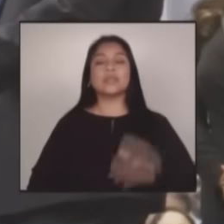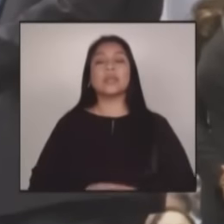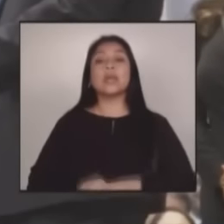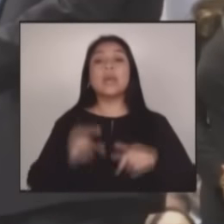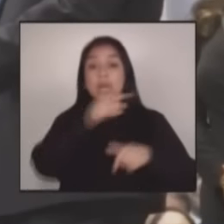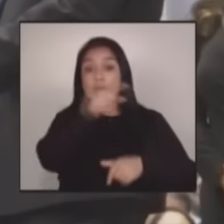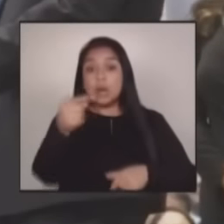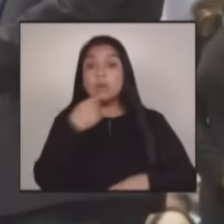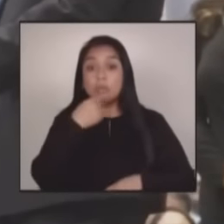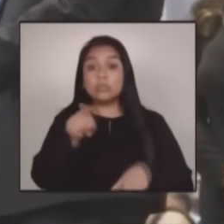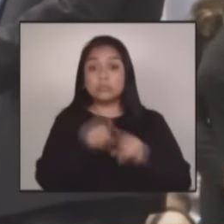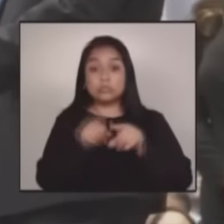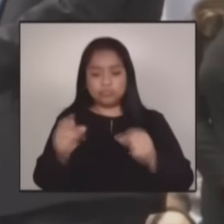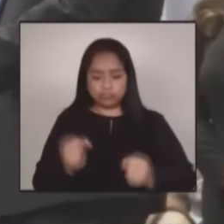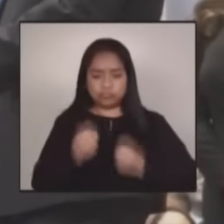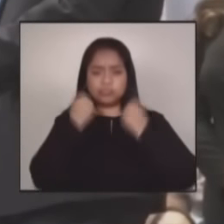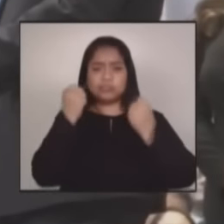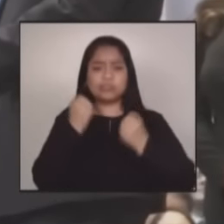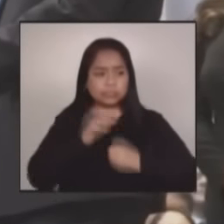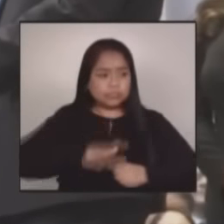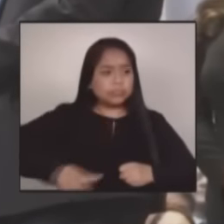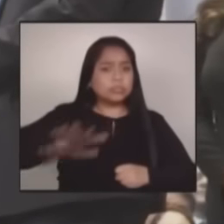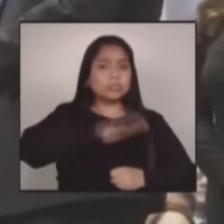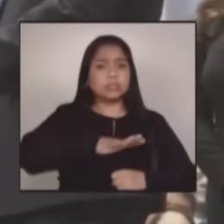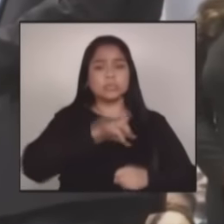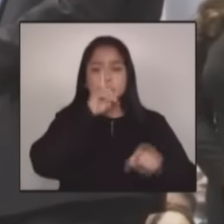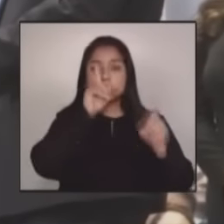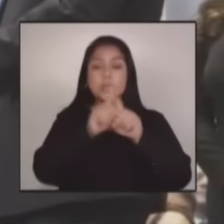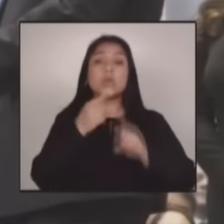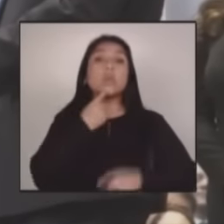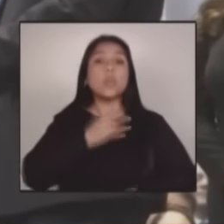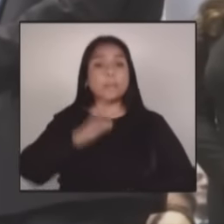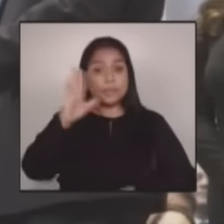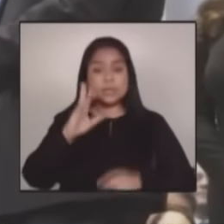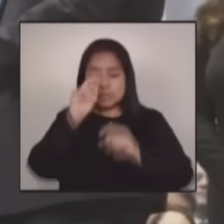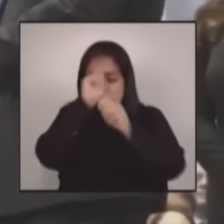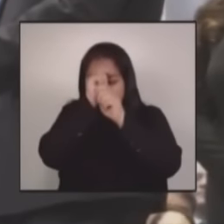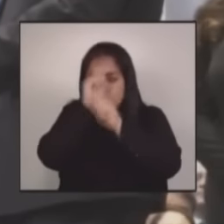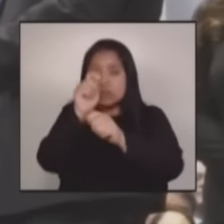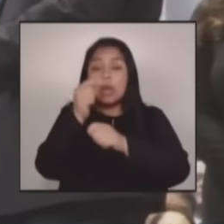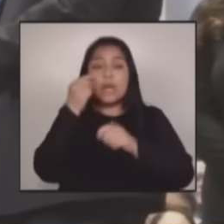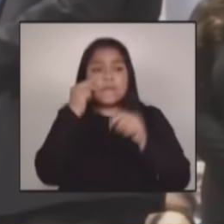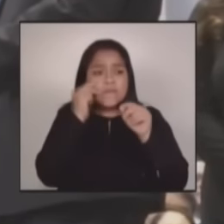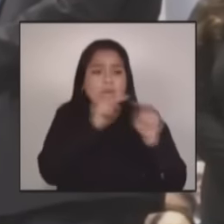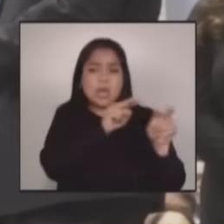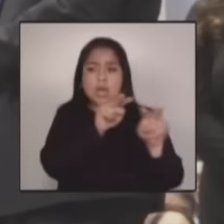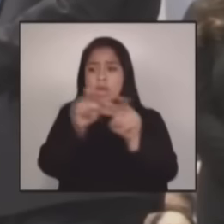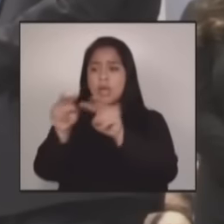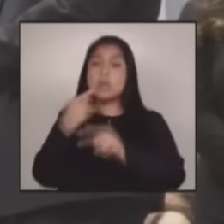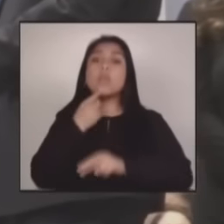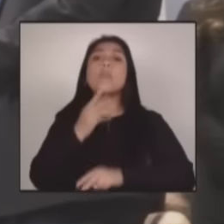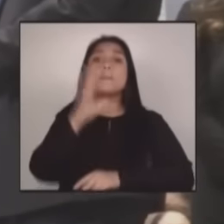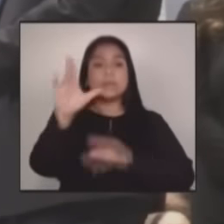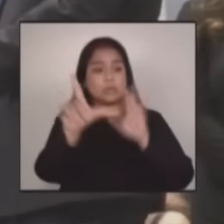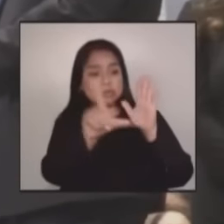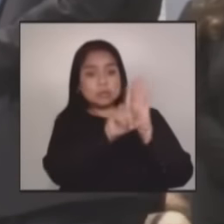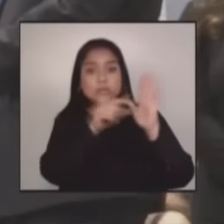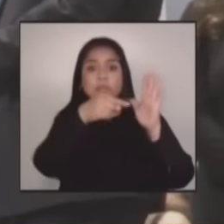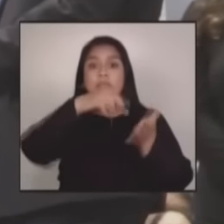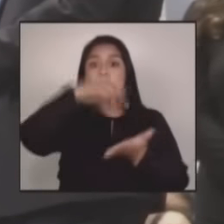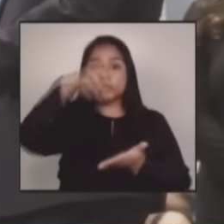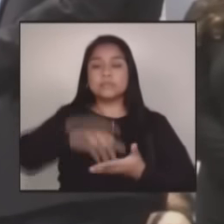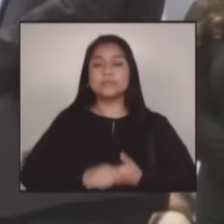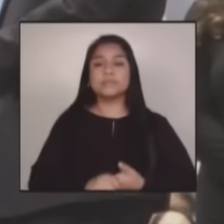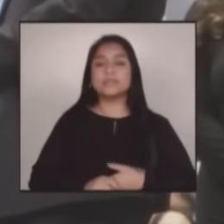no tiene un precedente en la historia guatemalteca, pero la autoridad competente constitucional es el Tribunal Supremo Electoral